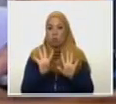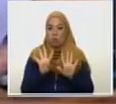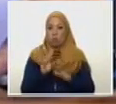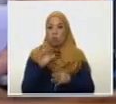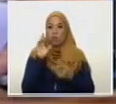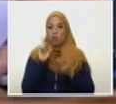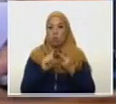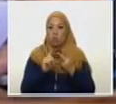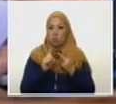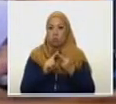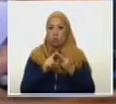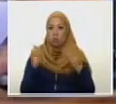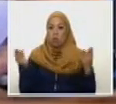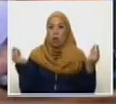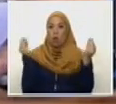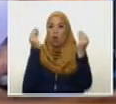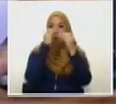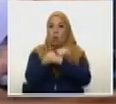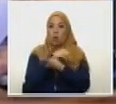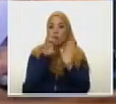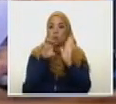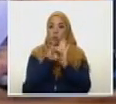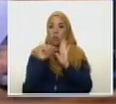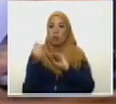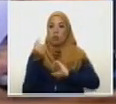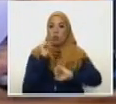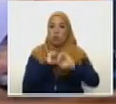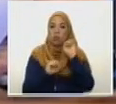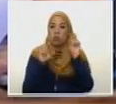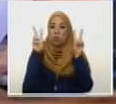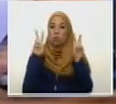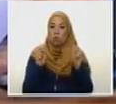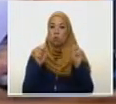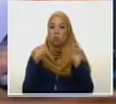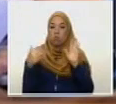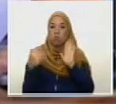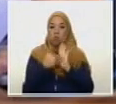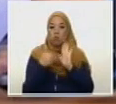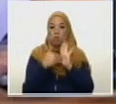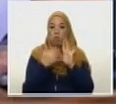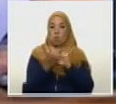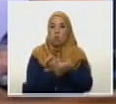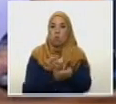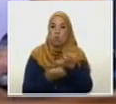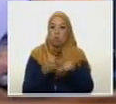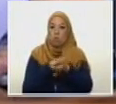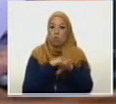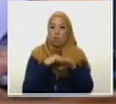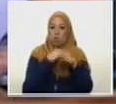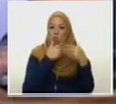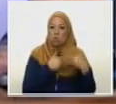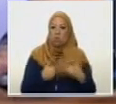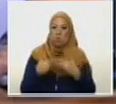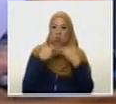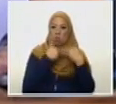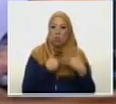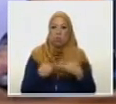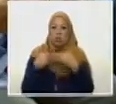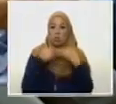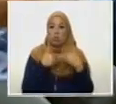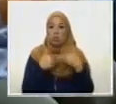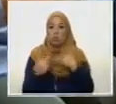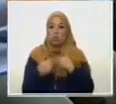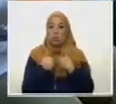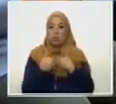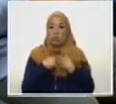Segundo, acuerdo constituyente en rechazo a los nuevos ataques y bloqueos del gobierno de los Estados Unidos de América y